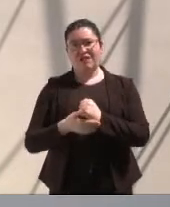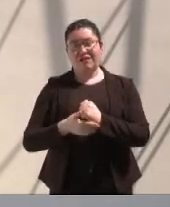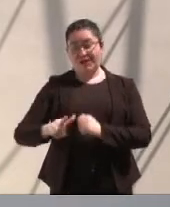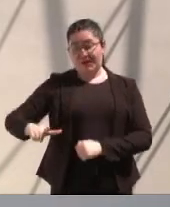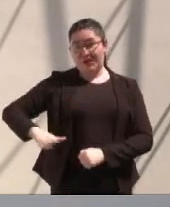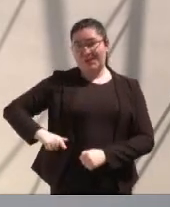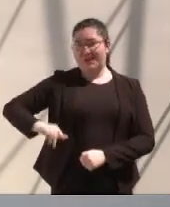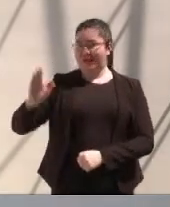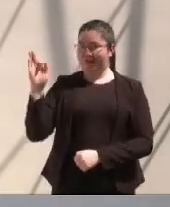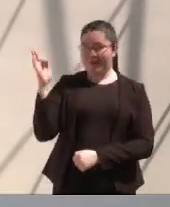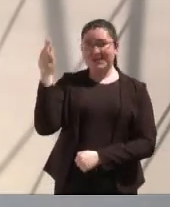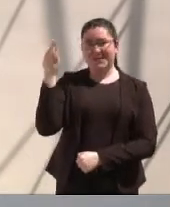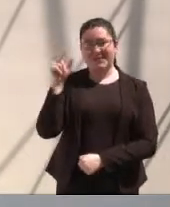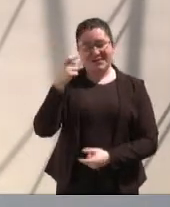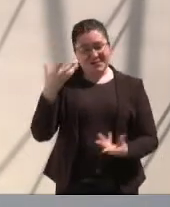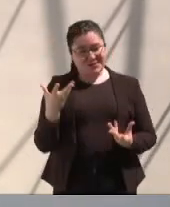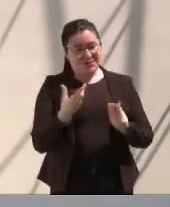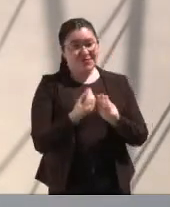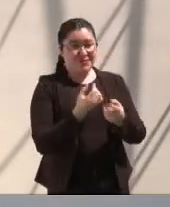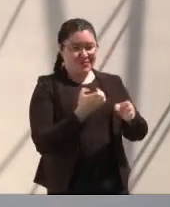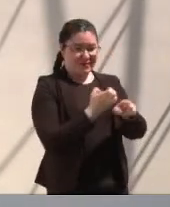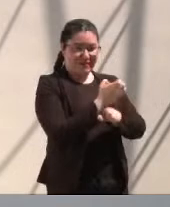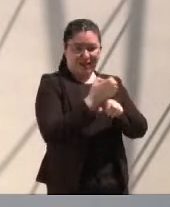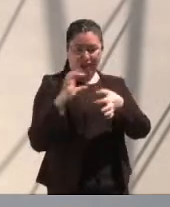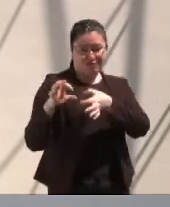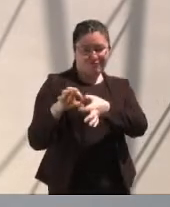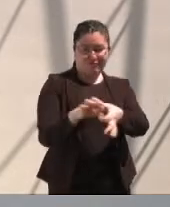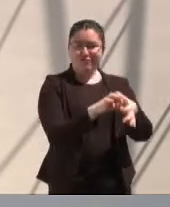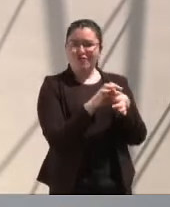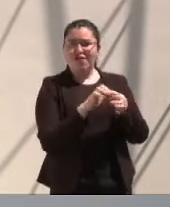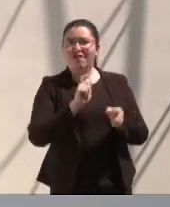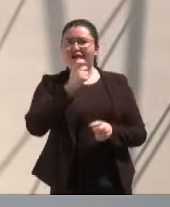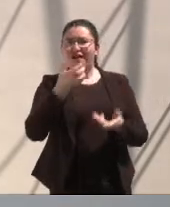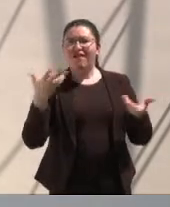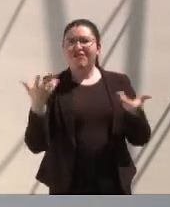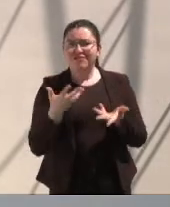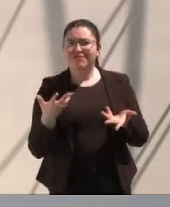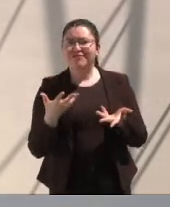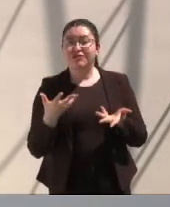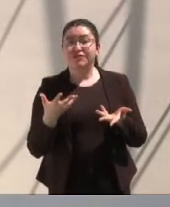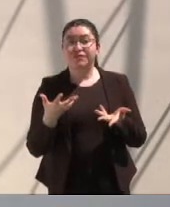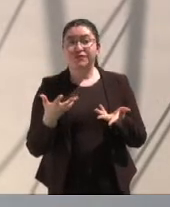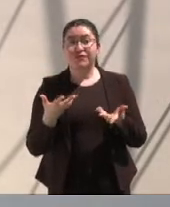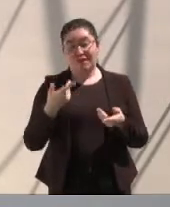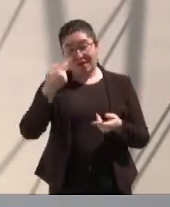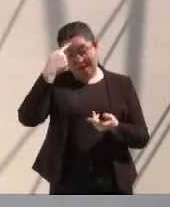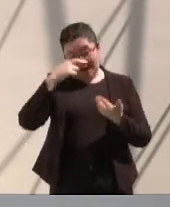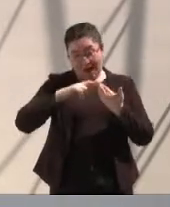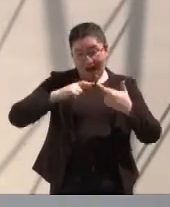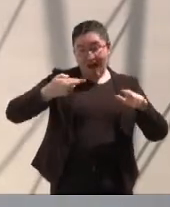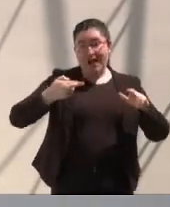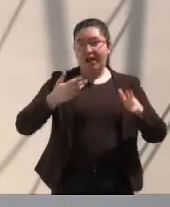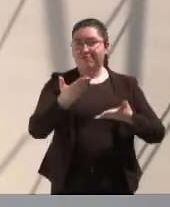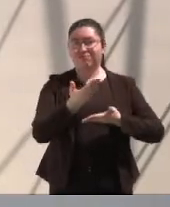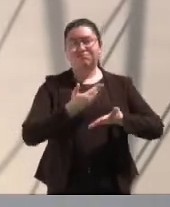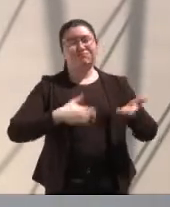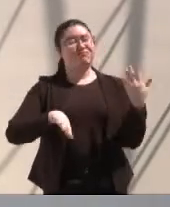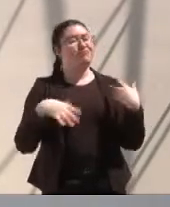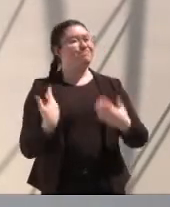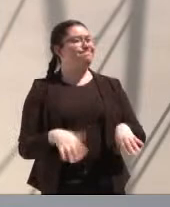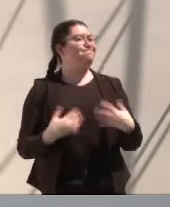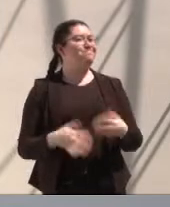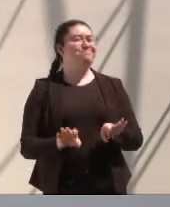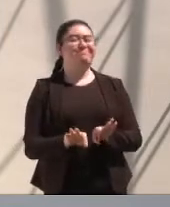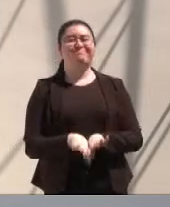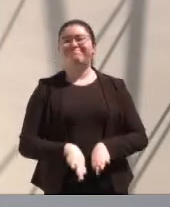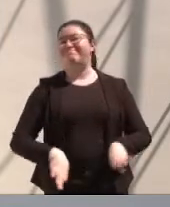la mano de los gobiernos de los estados, habrá construido la red de servicios más importante que